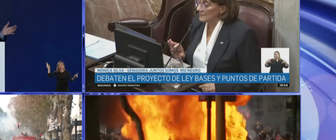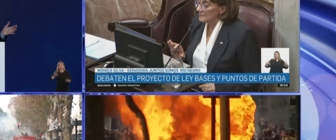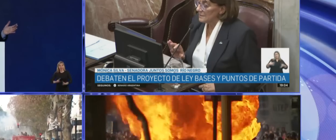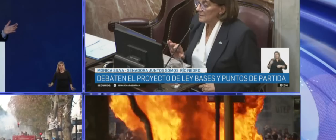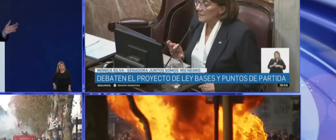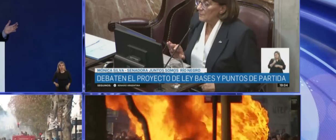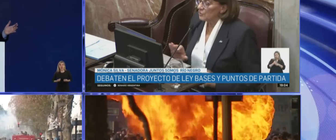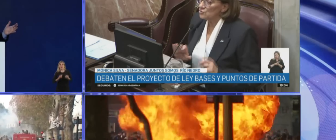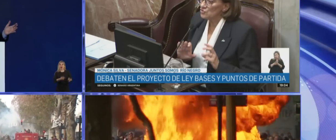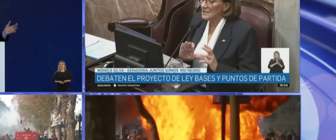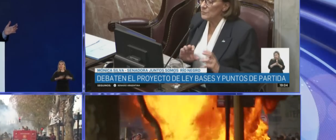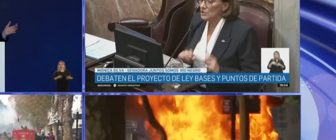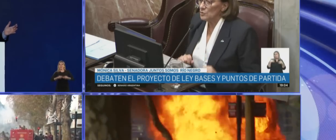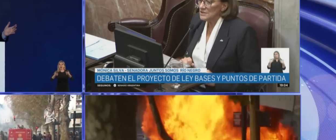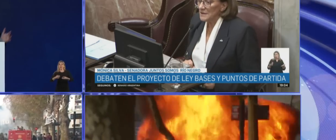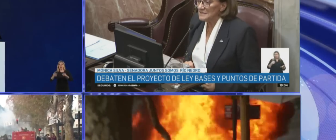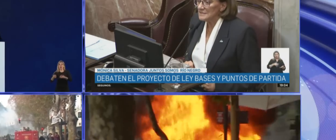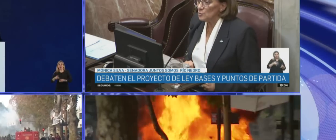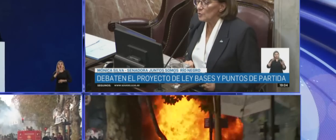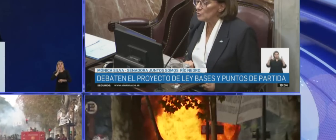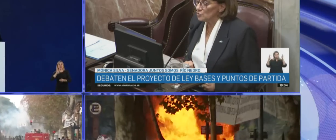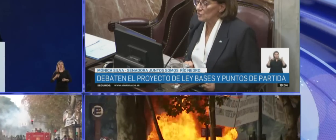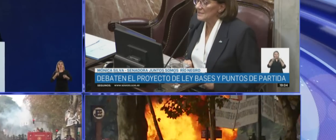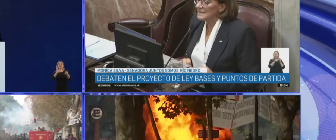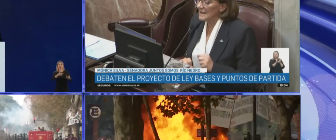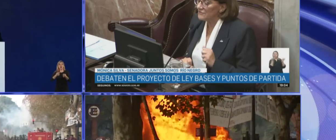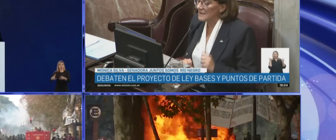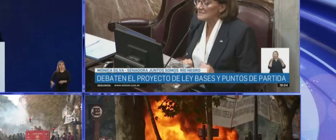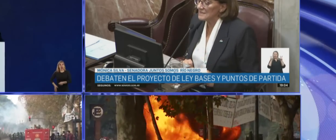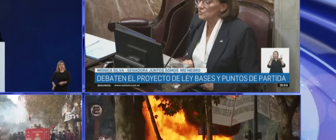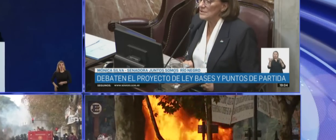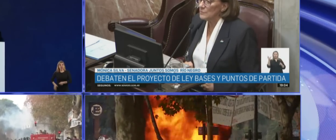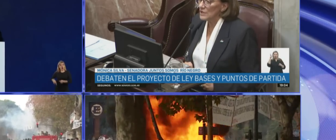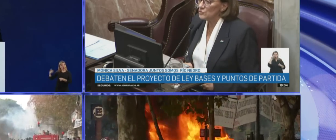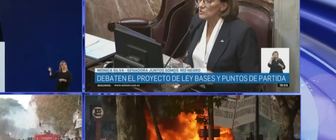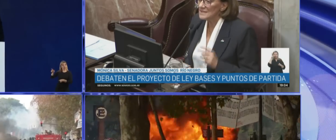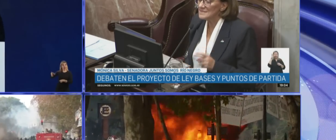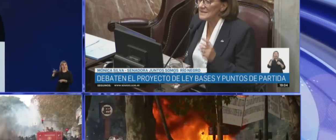infinitamente caritativo que puede ser la gente cuando el bolsillo que paga es de otro.